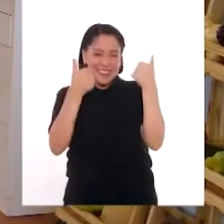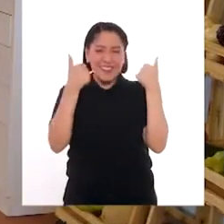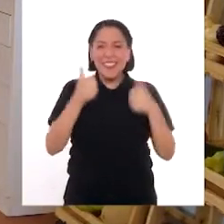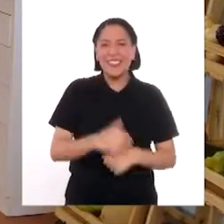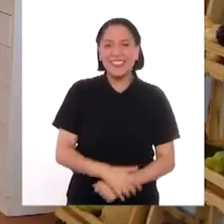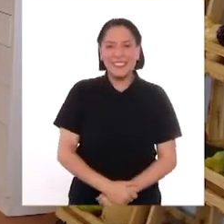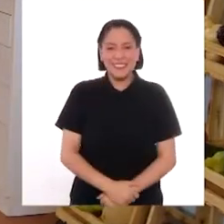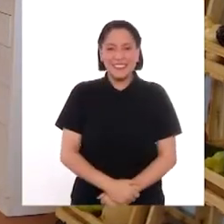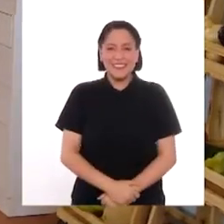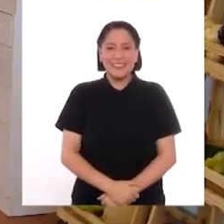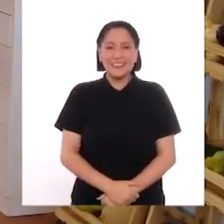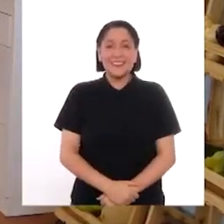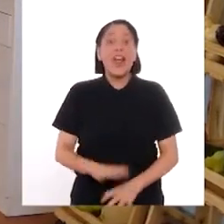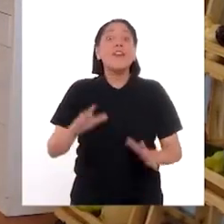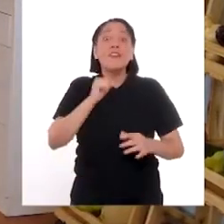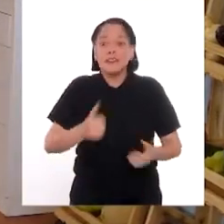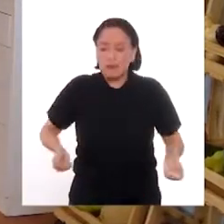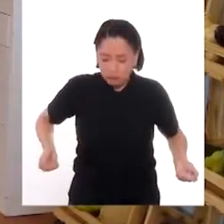La venia.